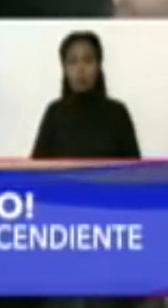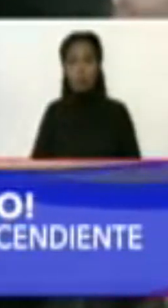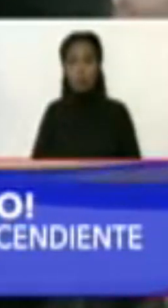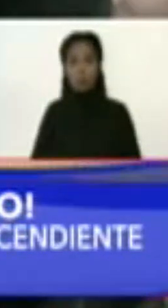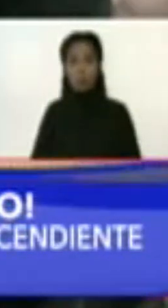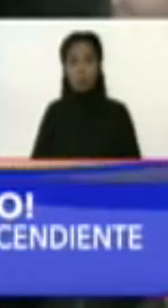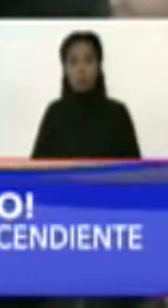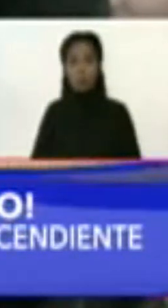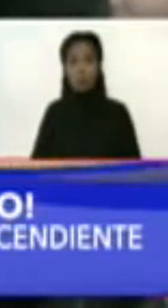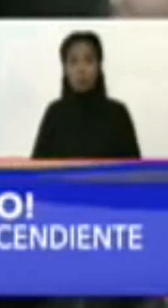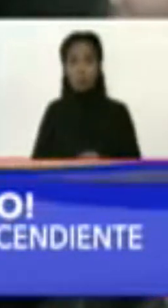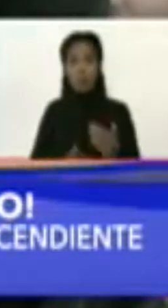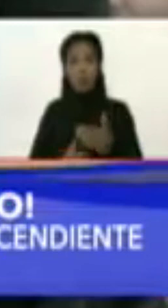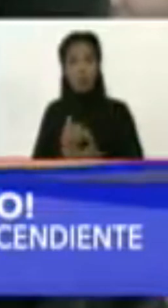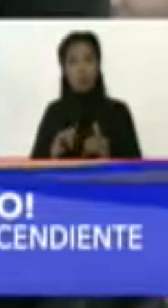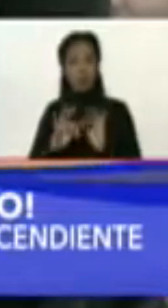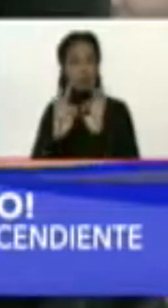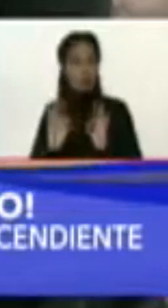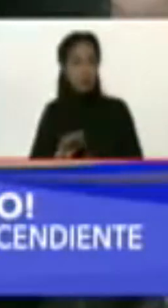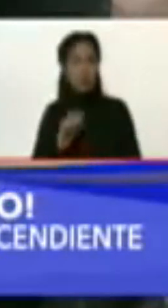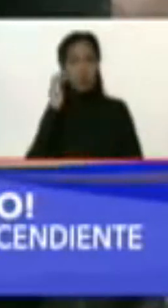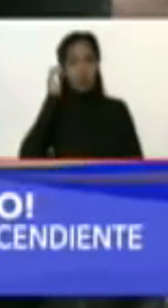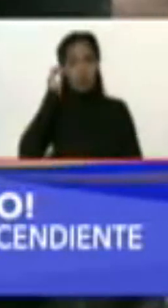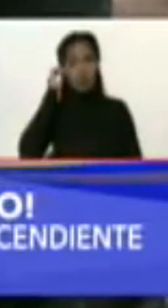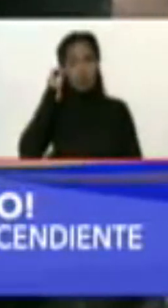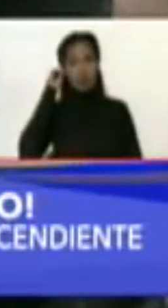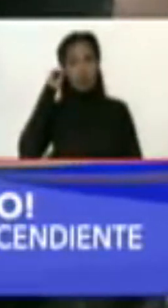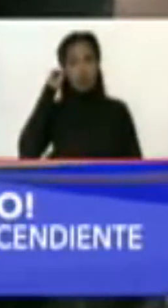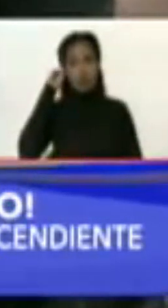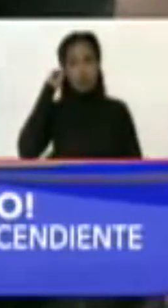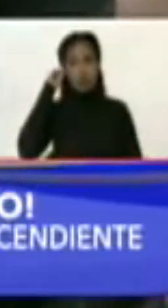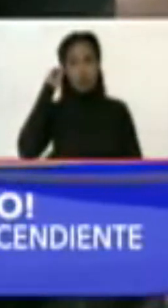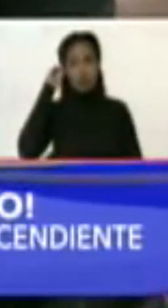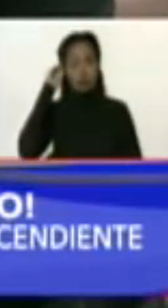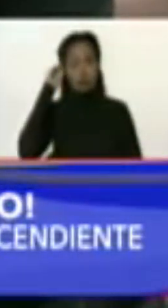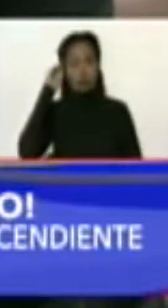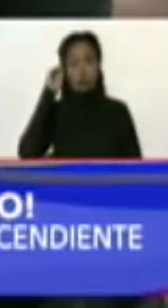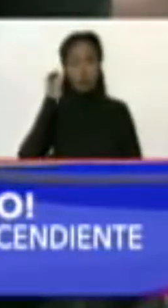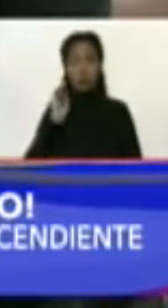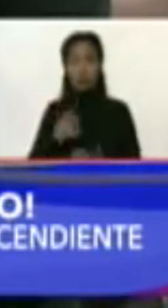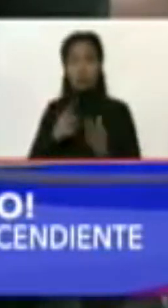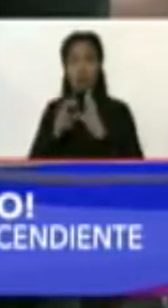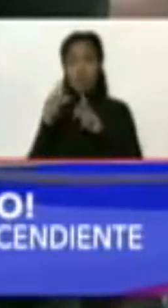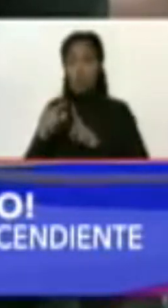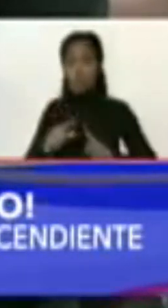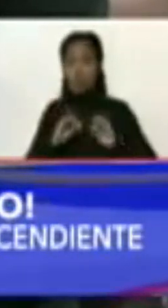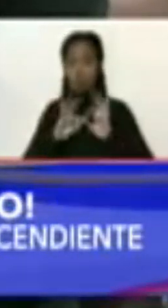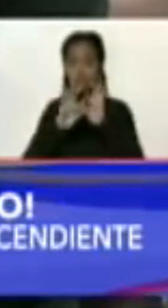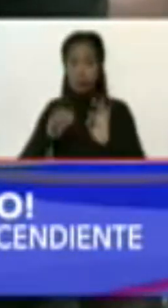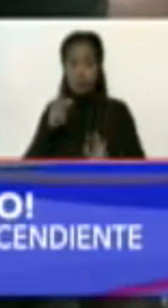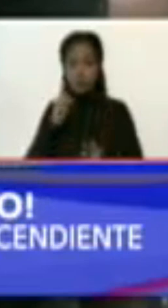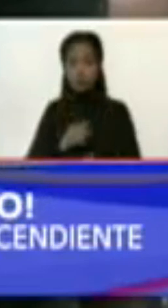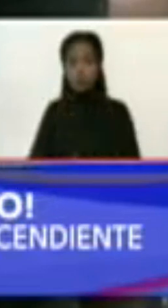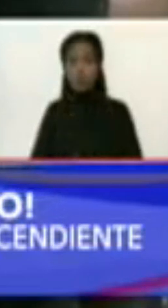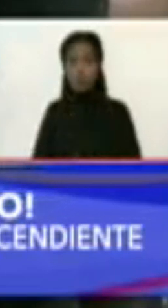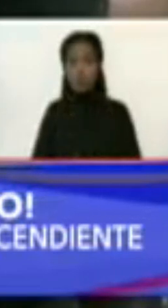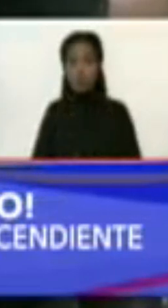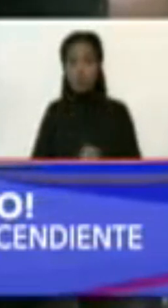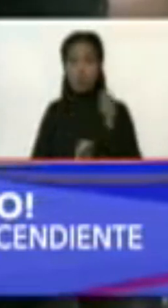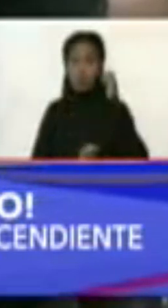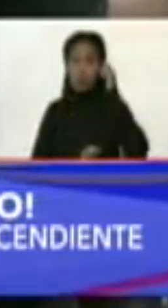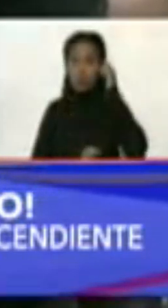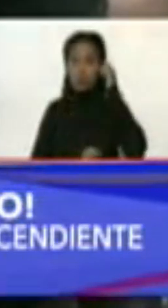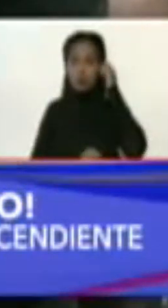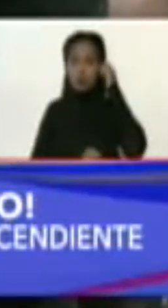nous en bas système esclavagiste là. Hoy estamos tomando la palabra en un idioma, la única